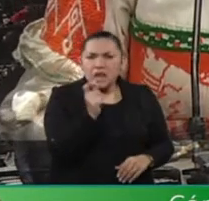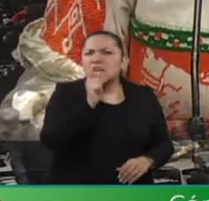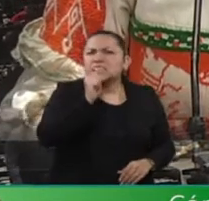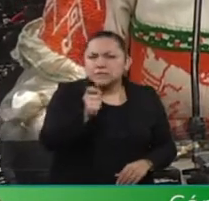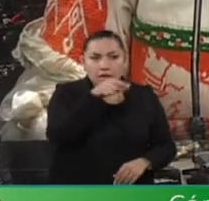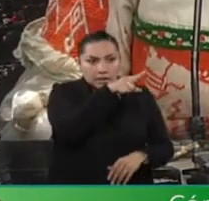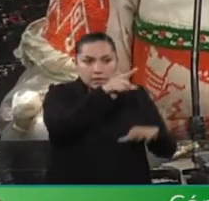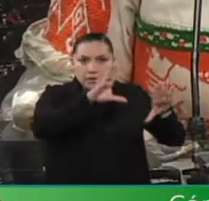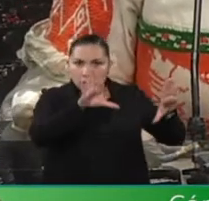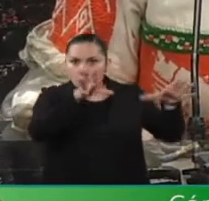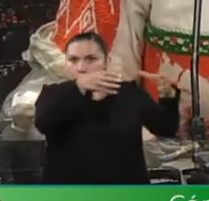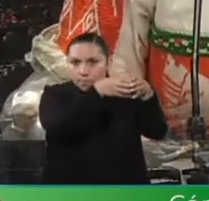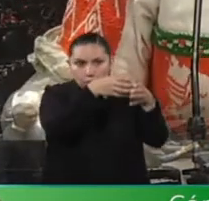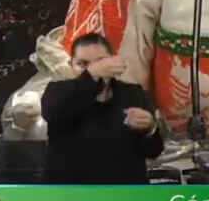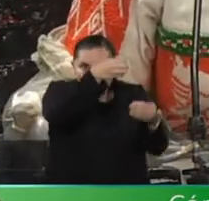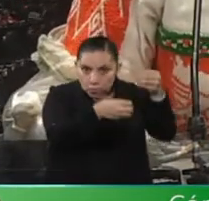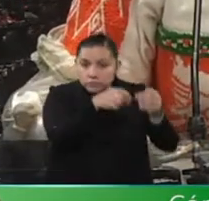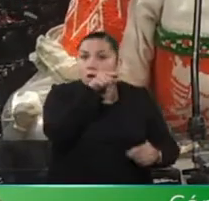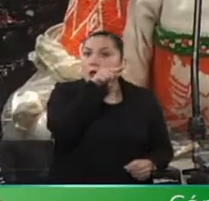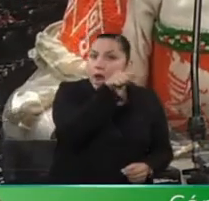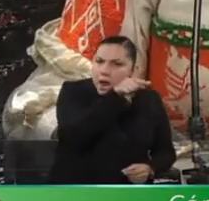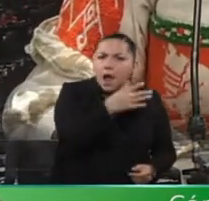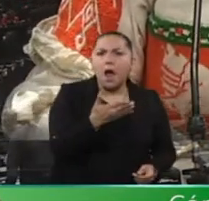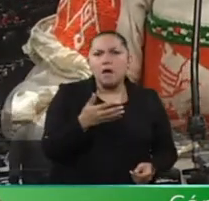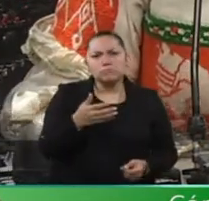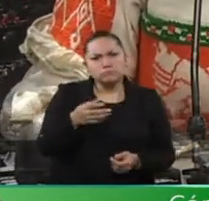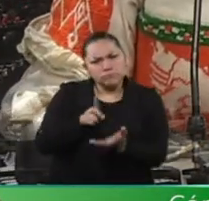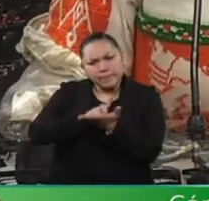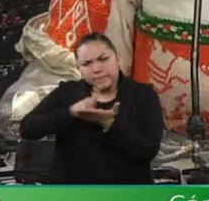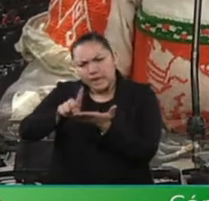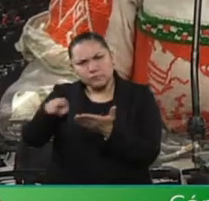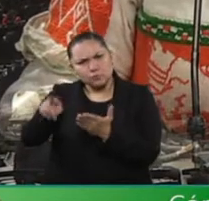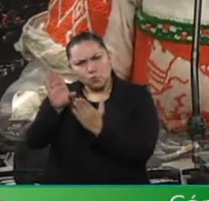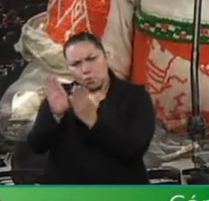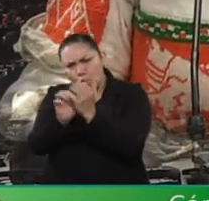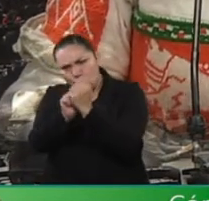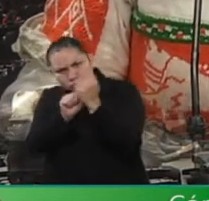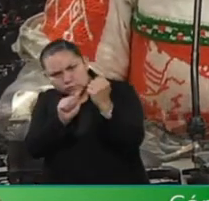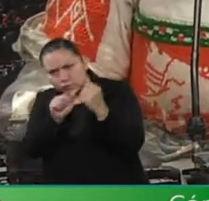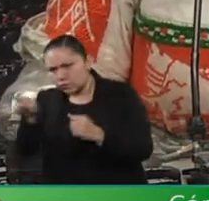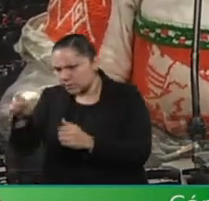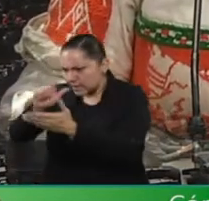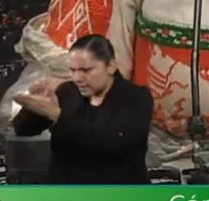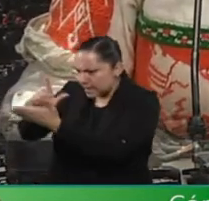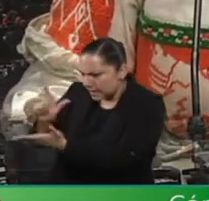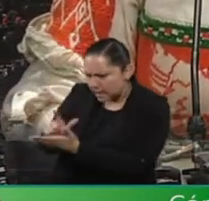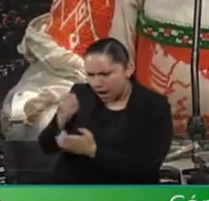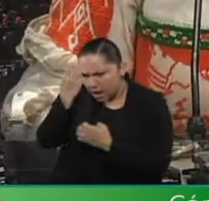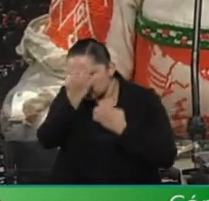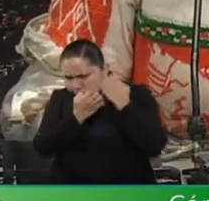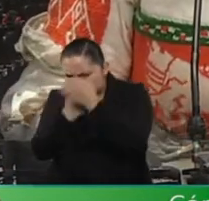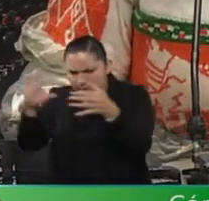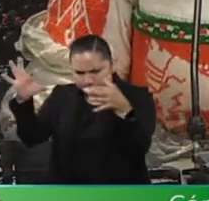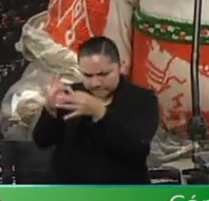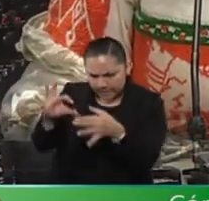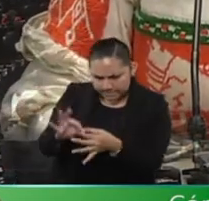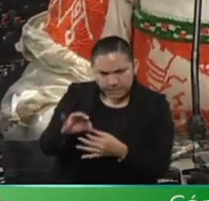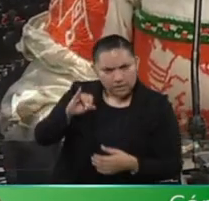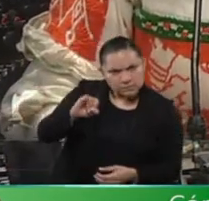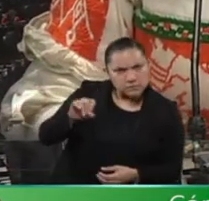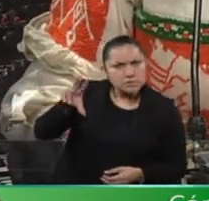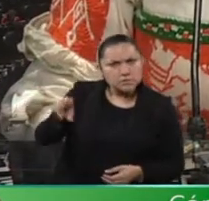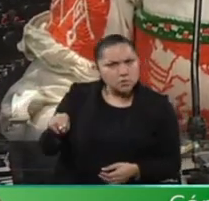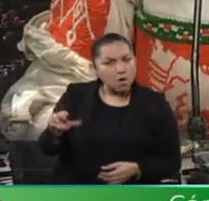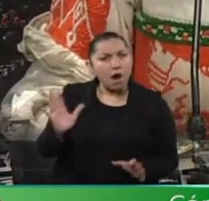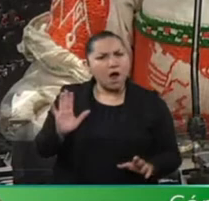y facultad de revisar la constitucionalidad de las leyes, es darle la supremacía al poder legislativo. Concentrar